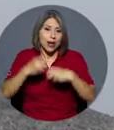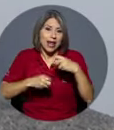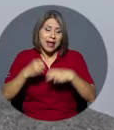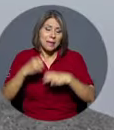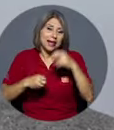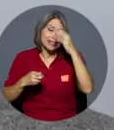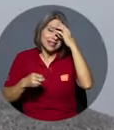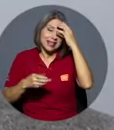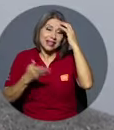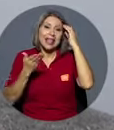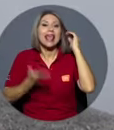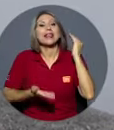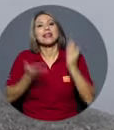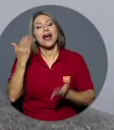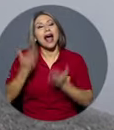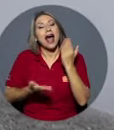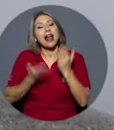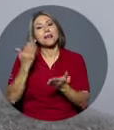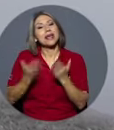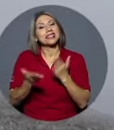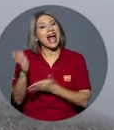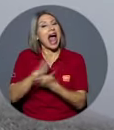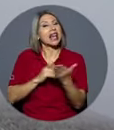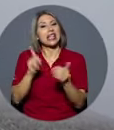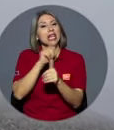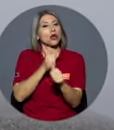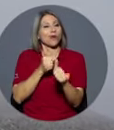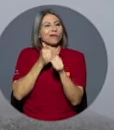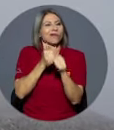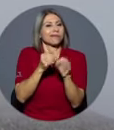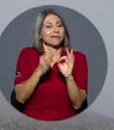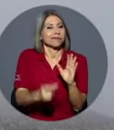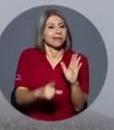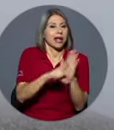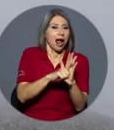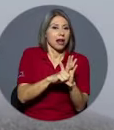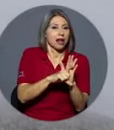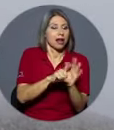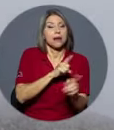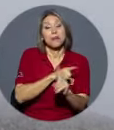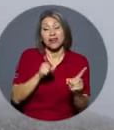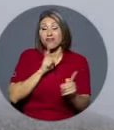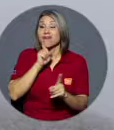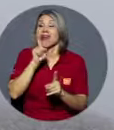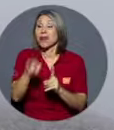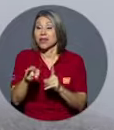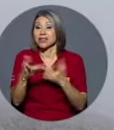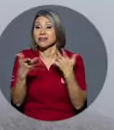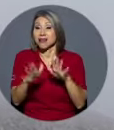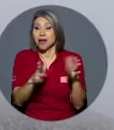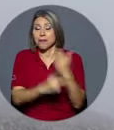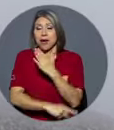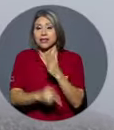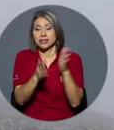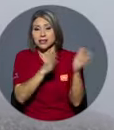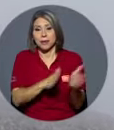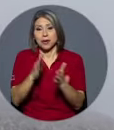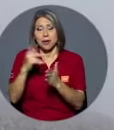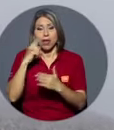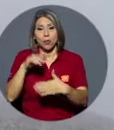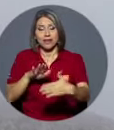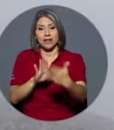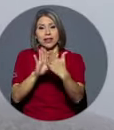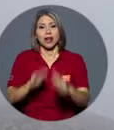problemas de saltarse las barreras de la legalidad, ahora que por lo que el país esté preparado